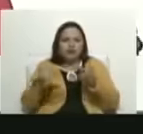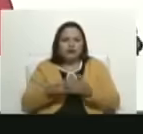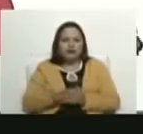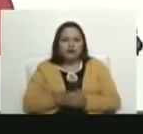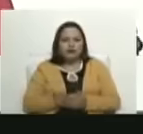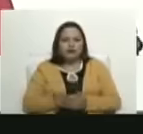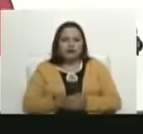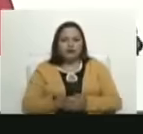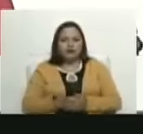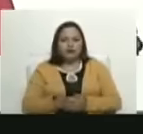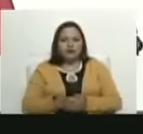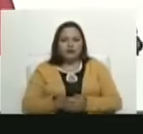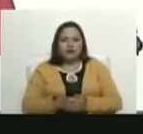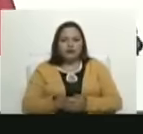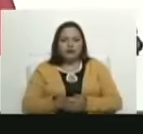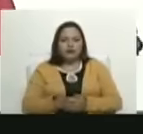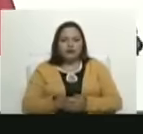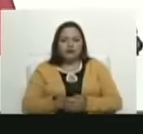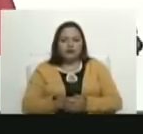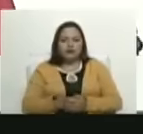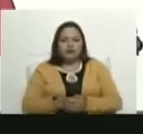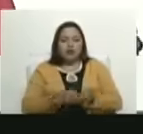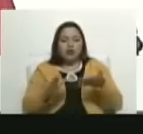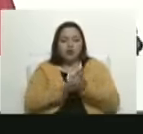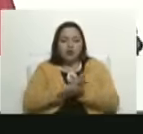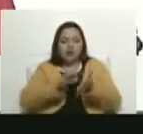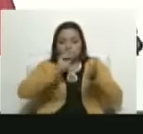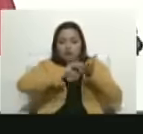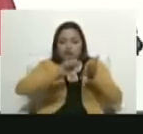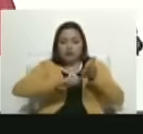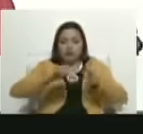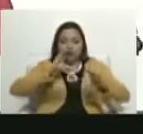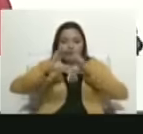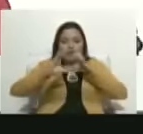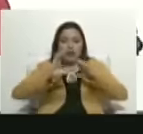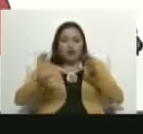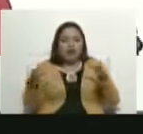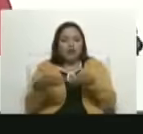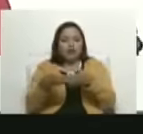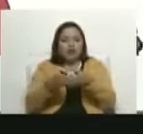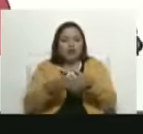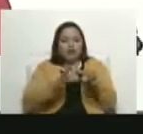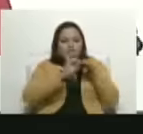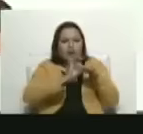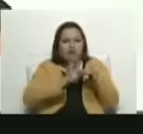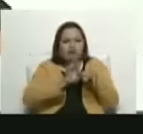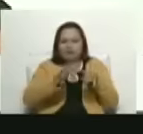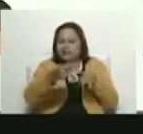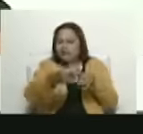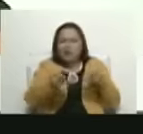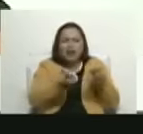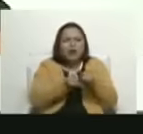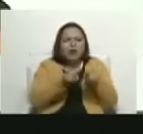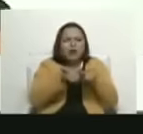muchísimo. Con respecto al comunicado de la plataforma, eso es como son ellos,